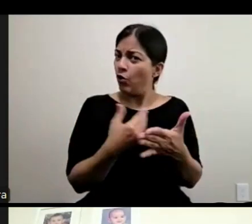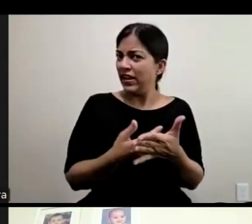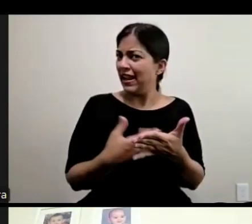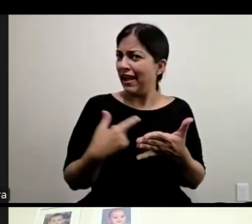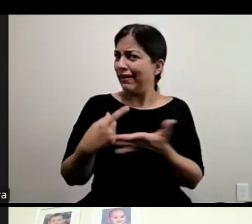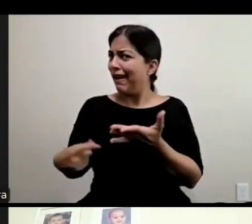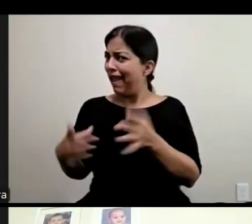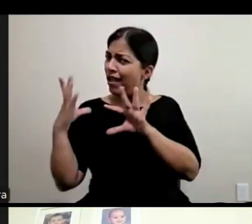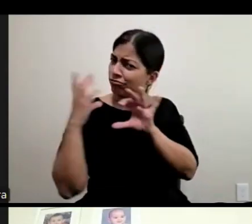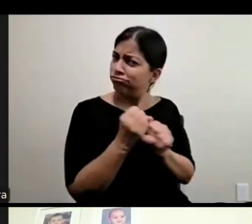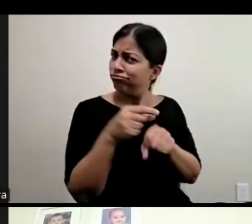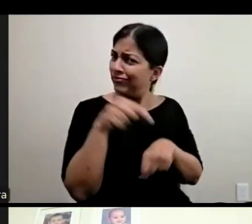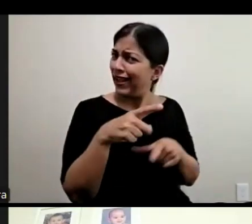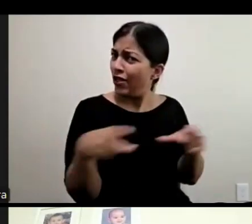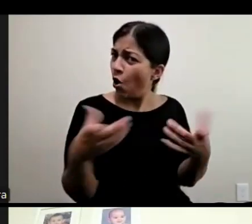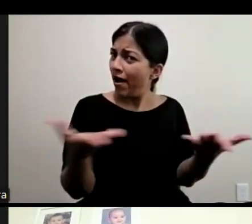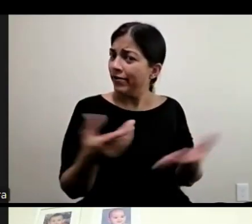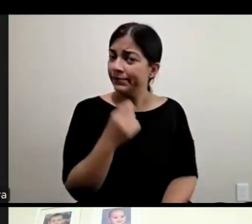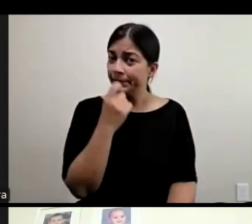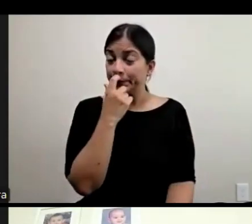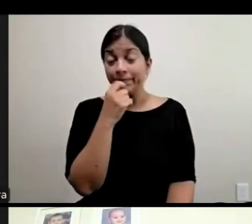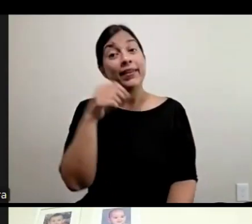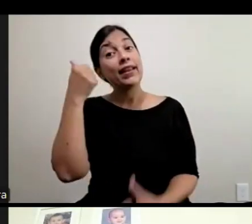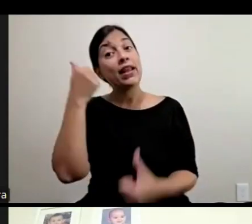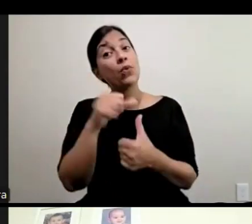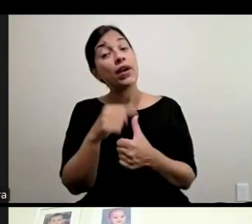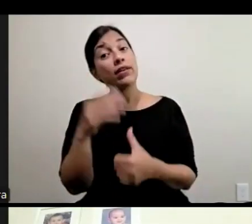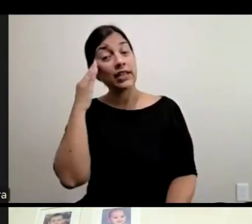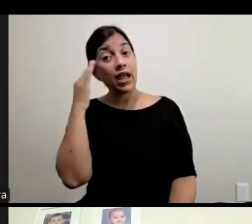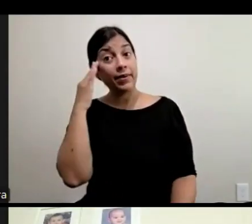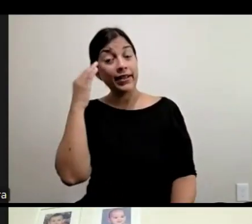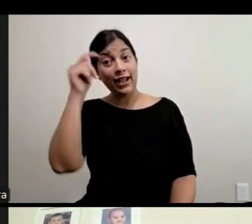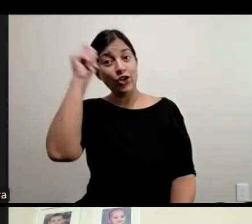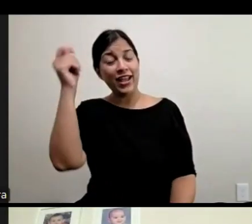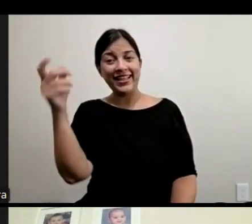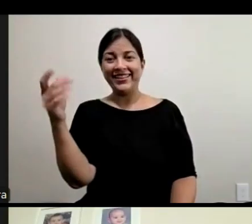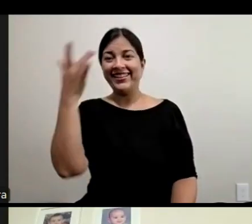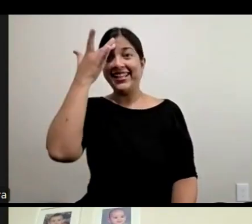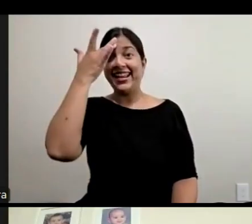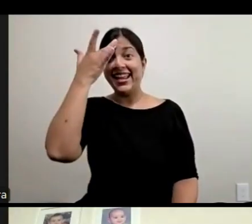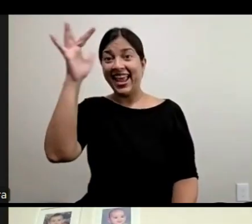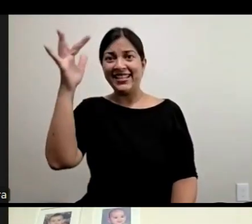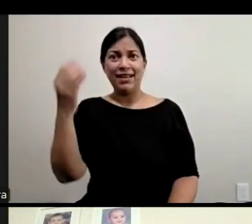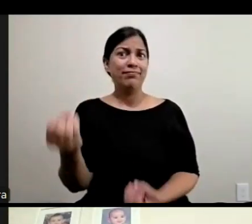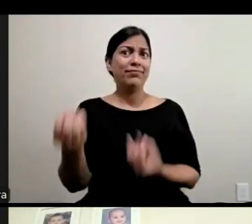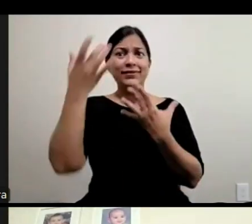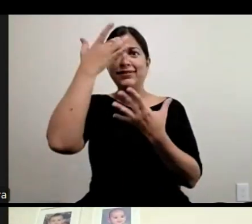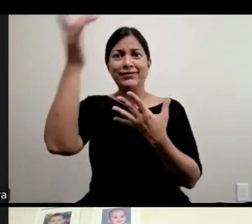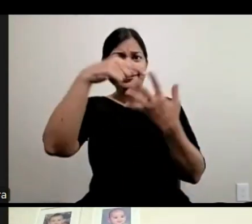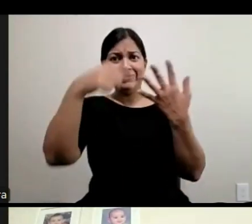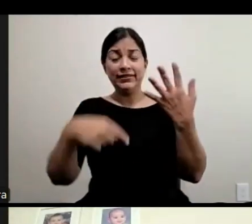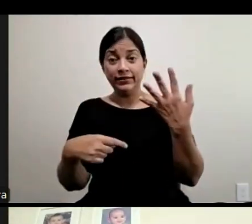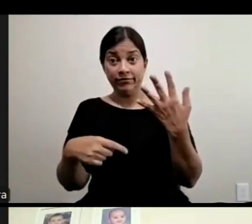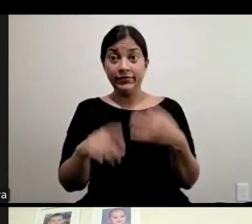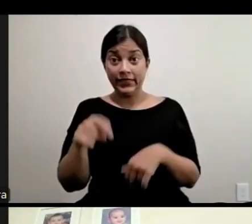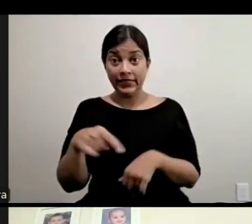idiomas? Bueno, recuerda que está la teoría de las inteligencias múltiples y dentro de esas inteligencias múltiples está la